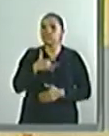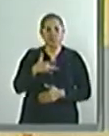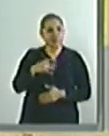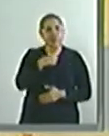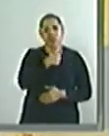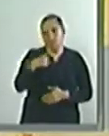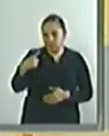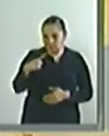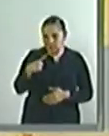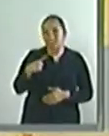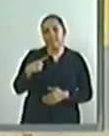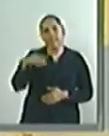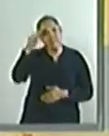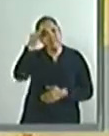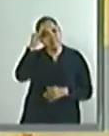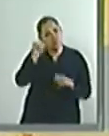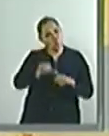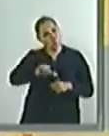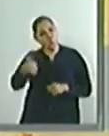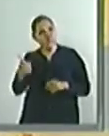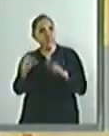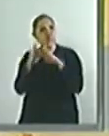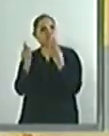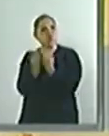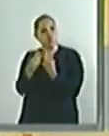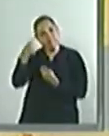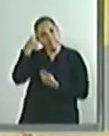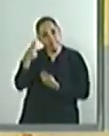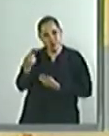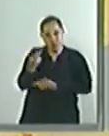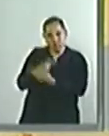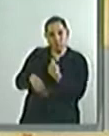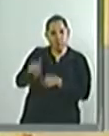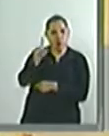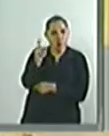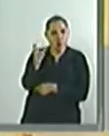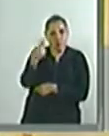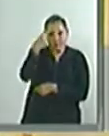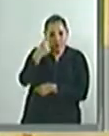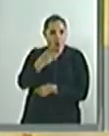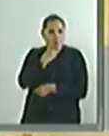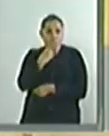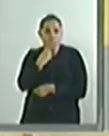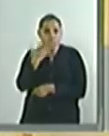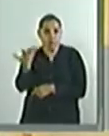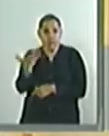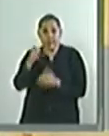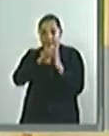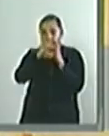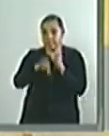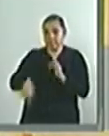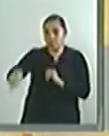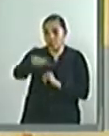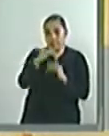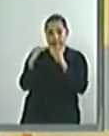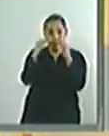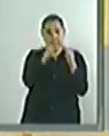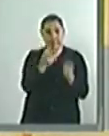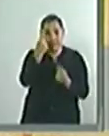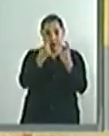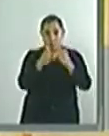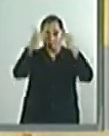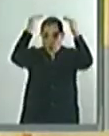aguas de agua alternativas tales como la cosecha de agua en techos de viviendas a través